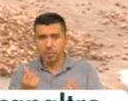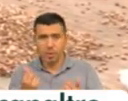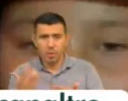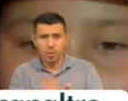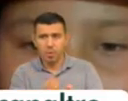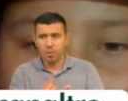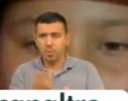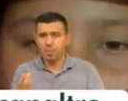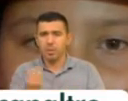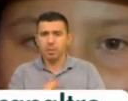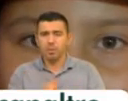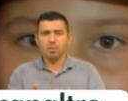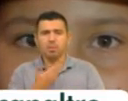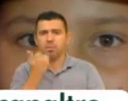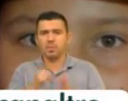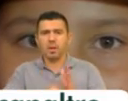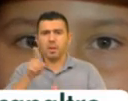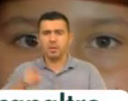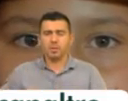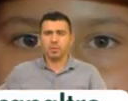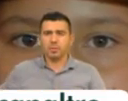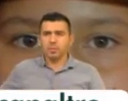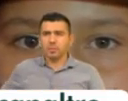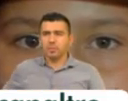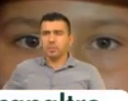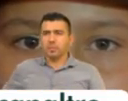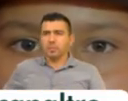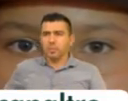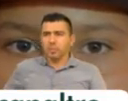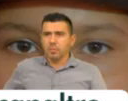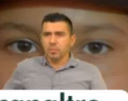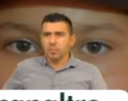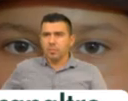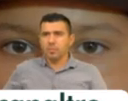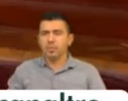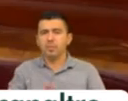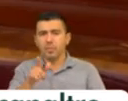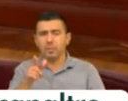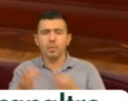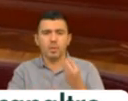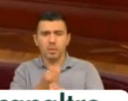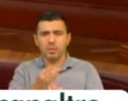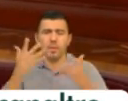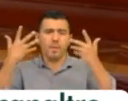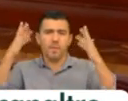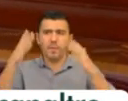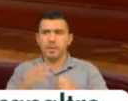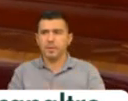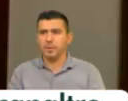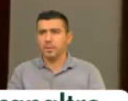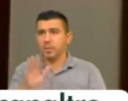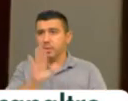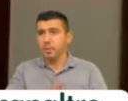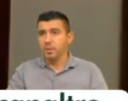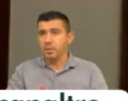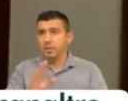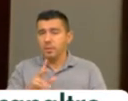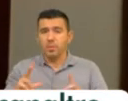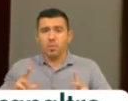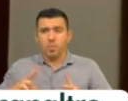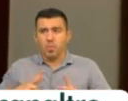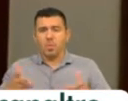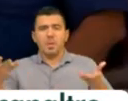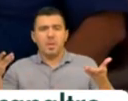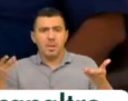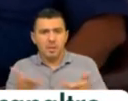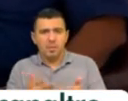dado los mejores éxitos y por eso realizamos este festival. El departamento le apuesta al cacao y al turismo, por eso